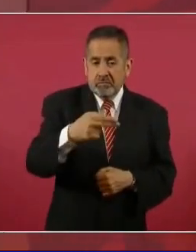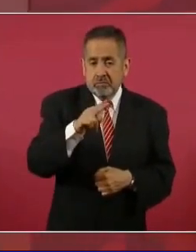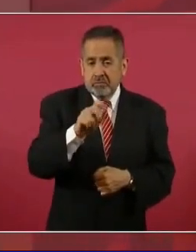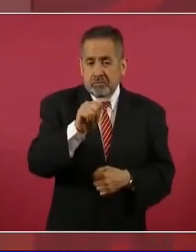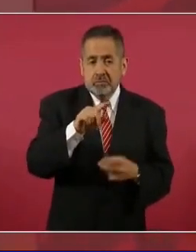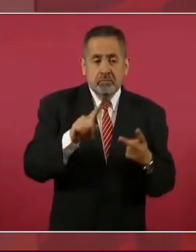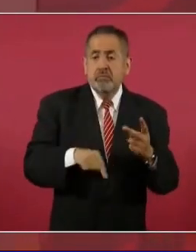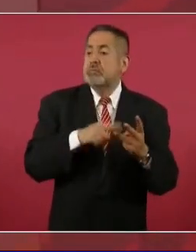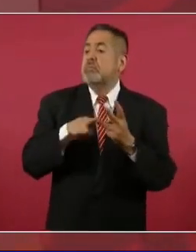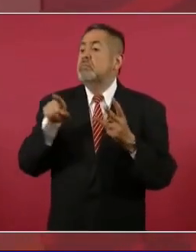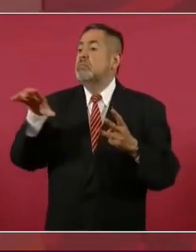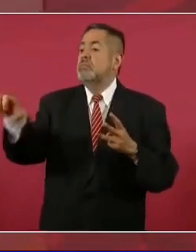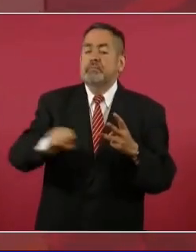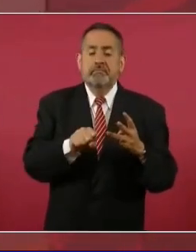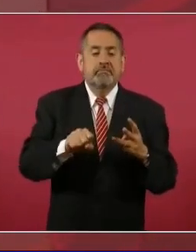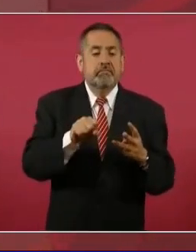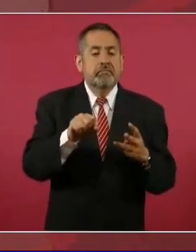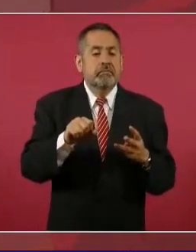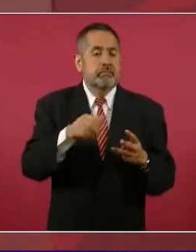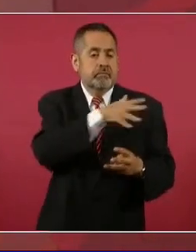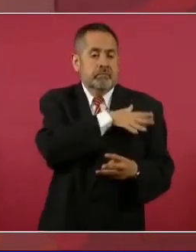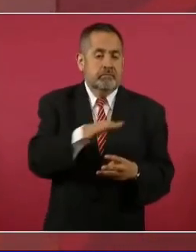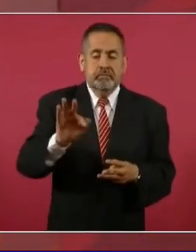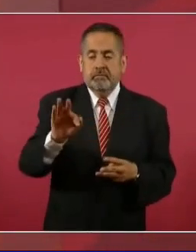al general Felipe Ángeles,